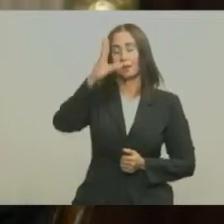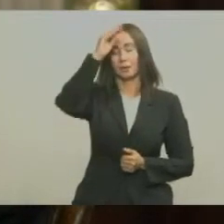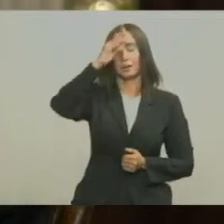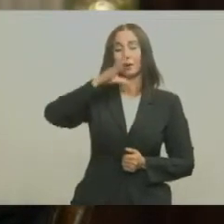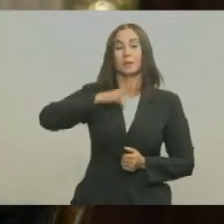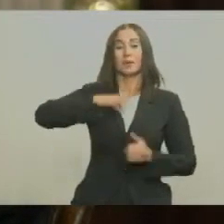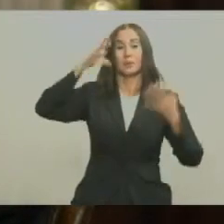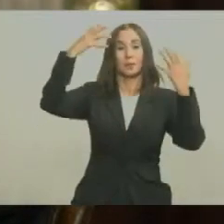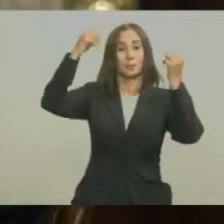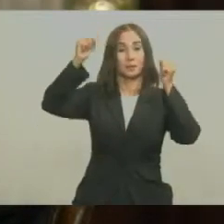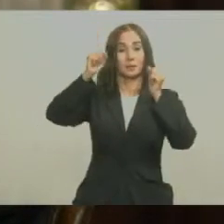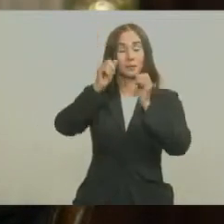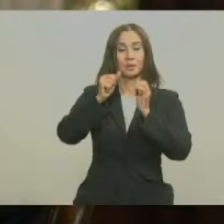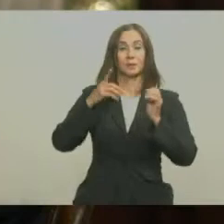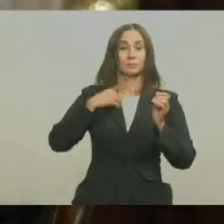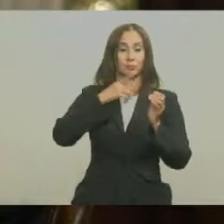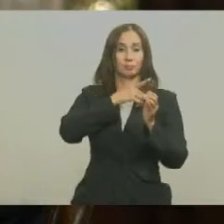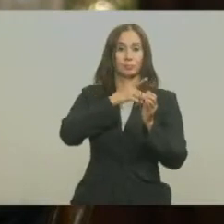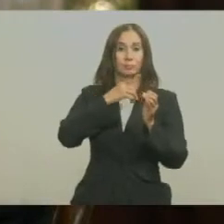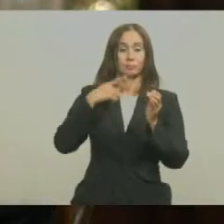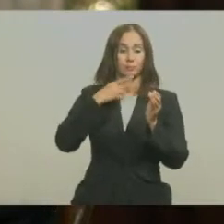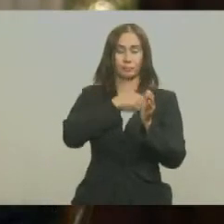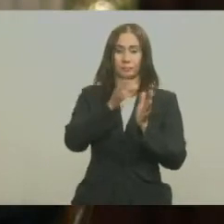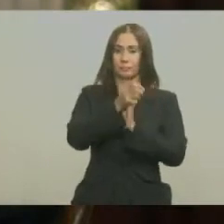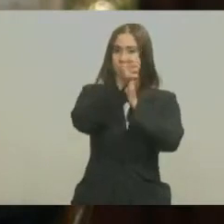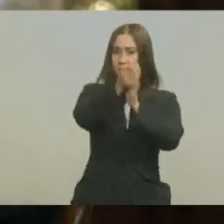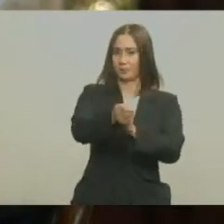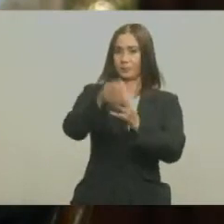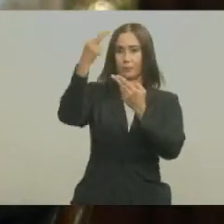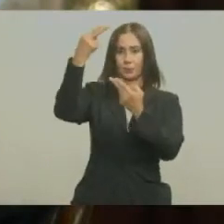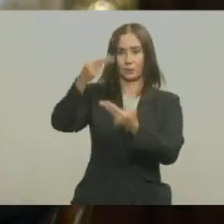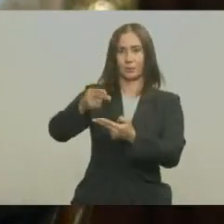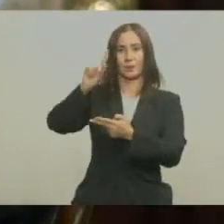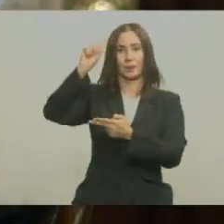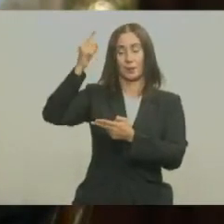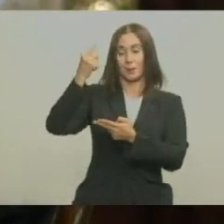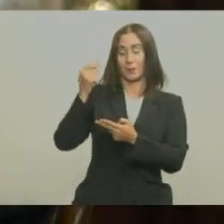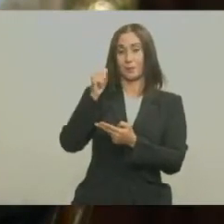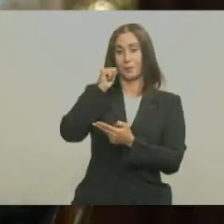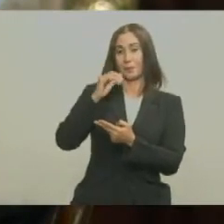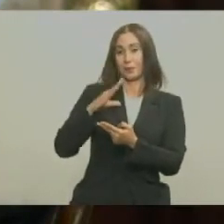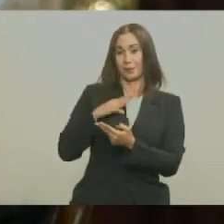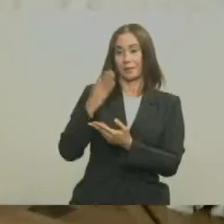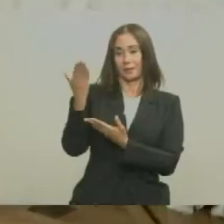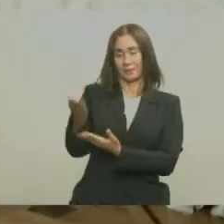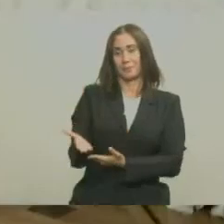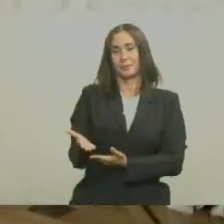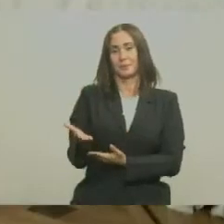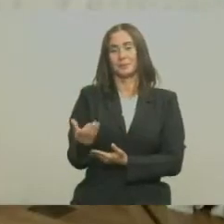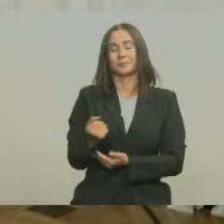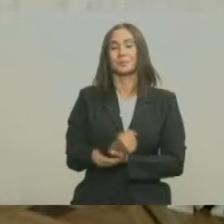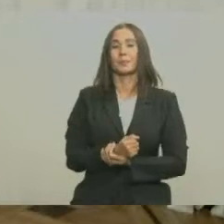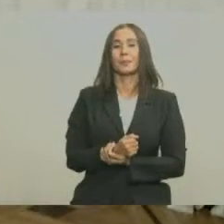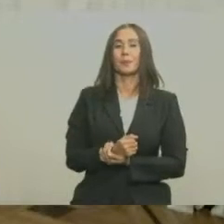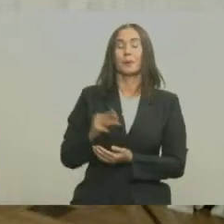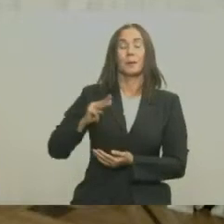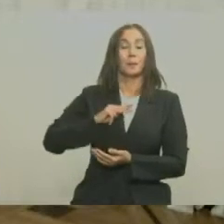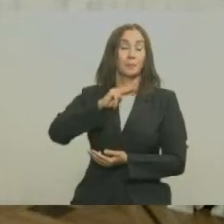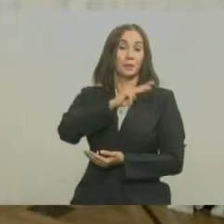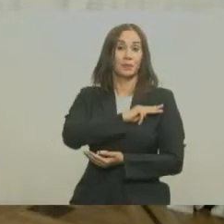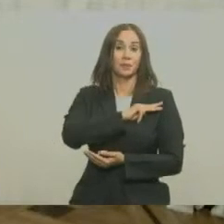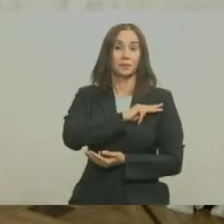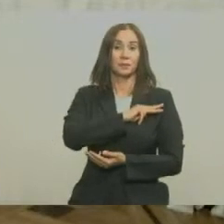Cámara de Diputados, Alfredo Pacheco, honorable y querida primera dama Raquel Arbaje,